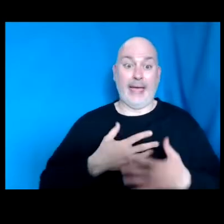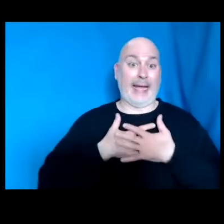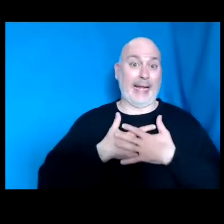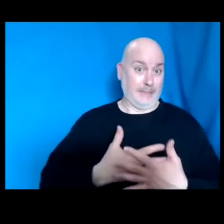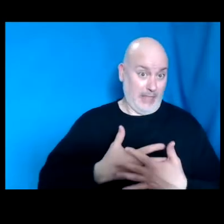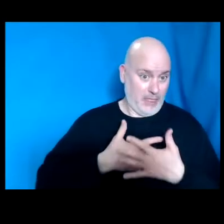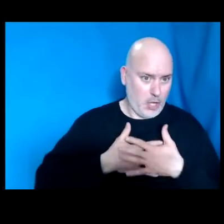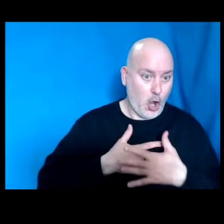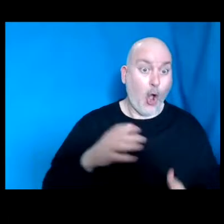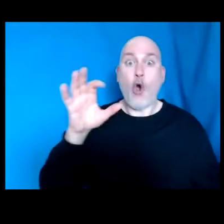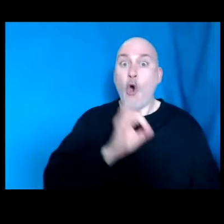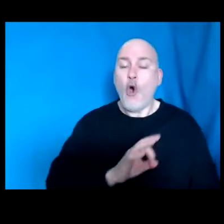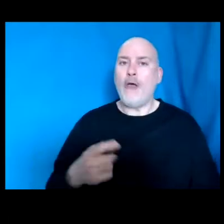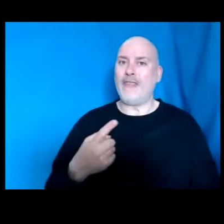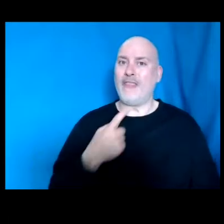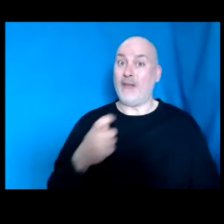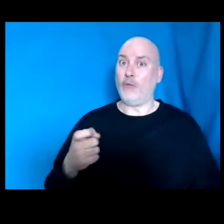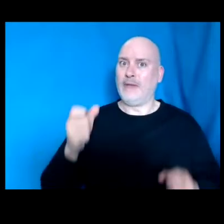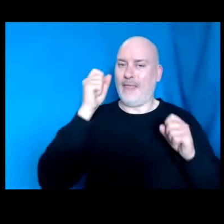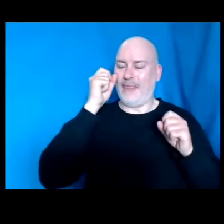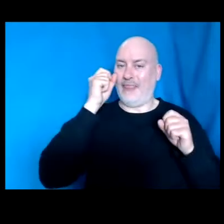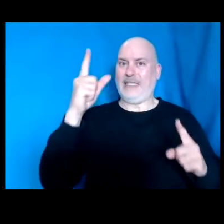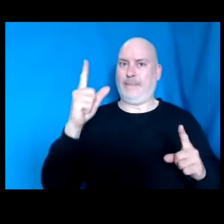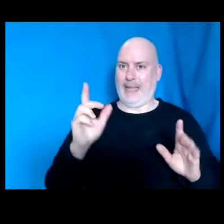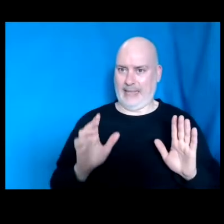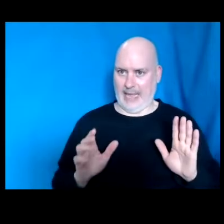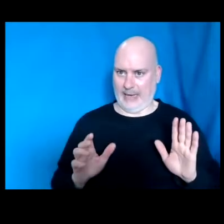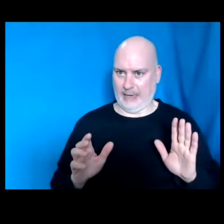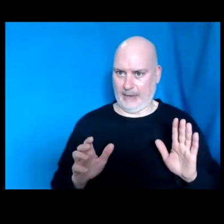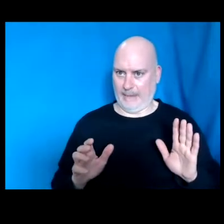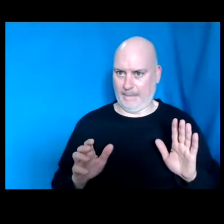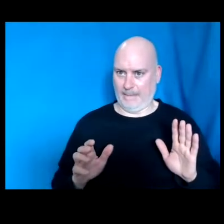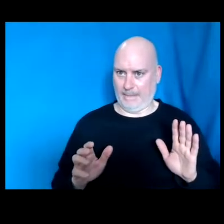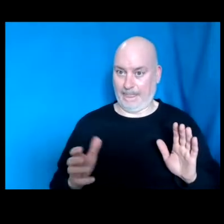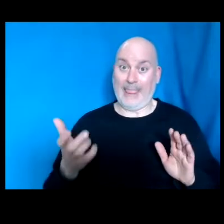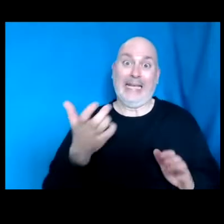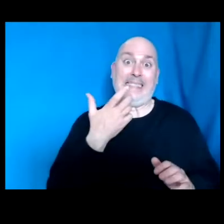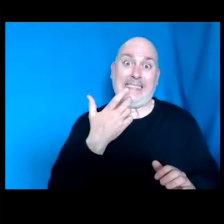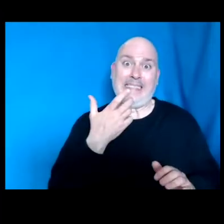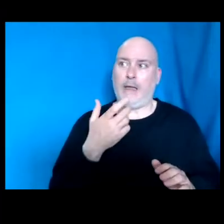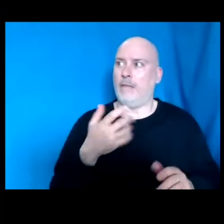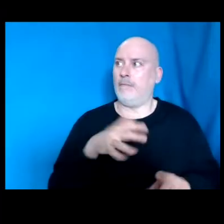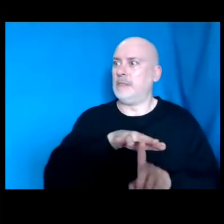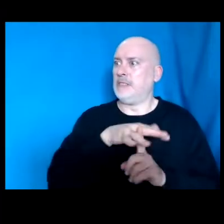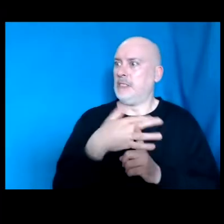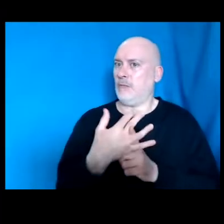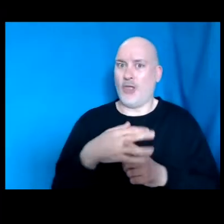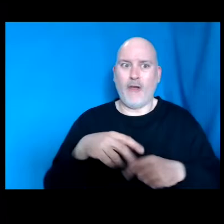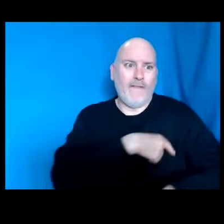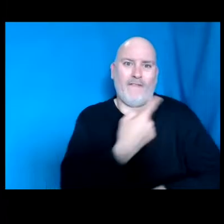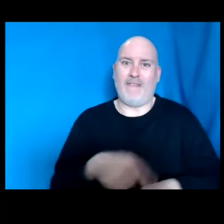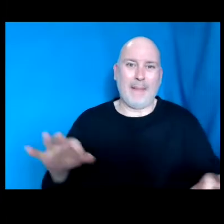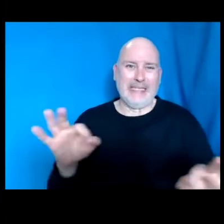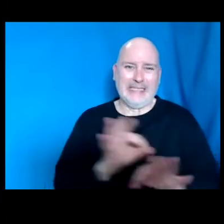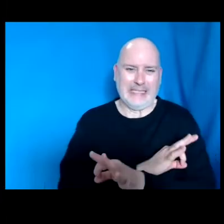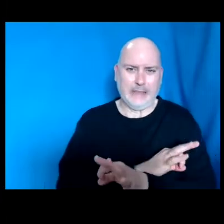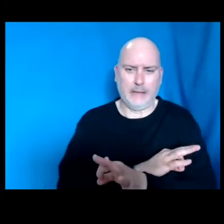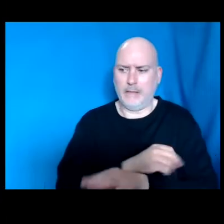respirar o dificultad para despertarse si lo hiciera en condiciones de no tener fiebre.